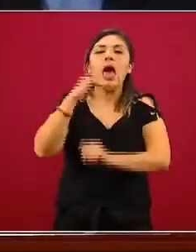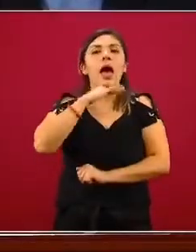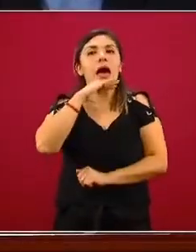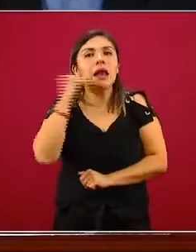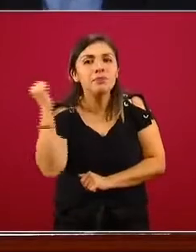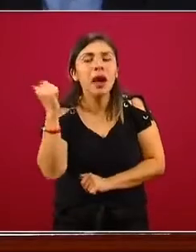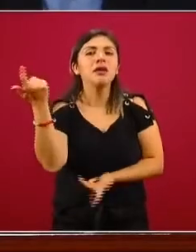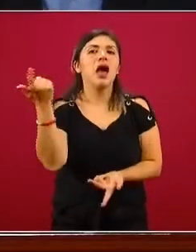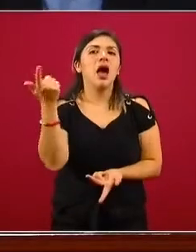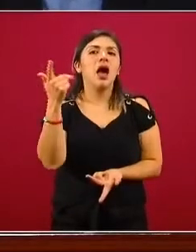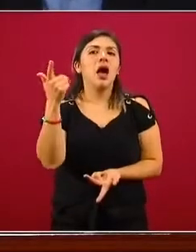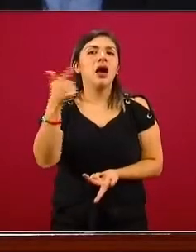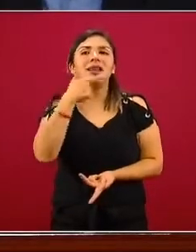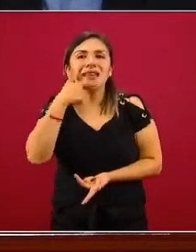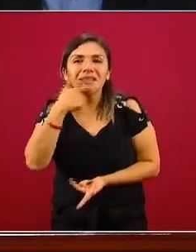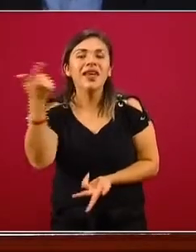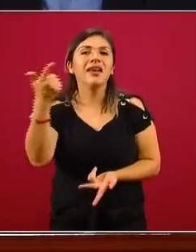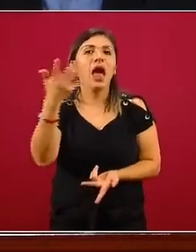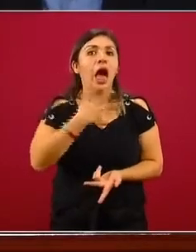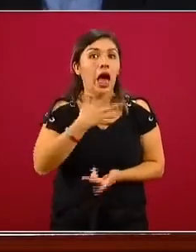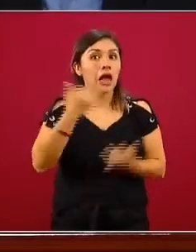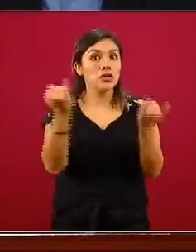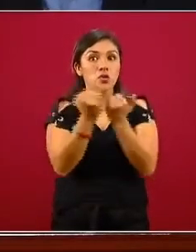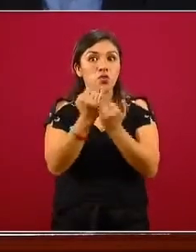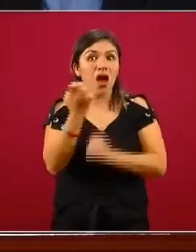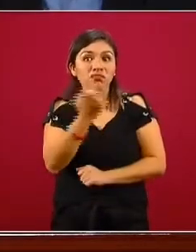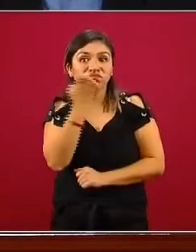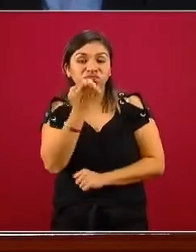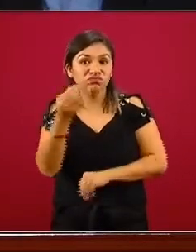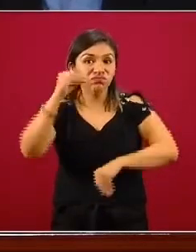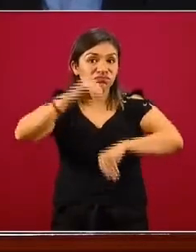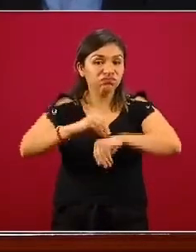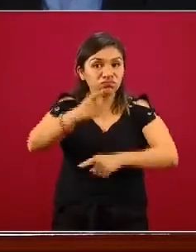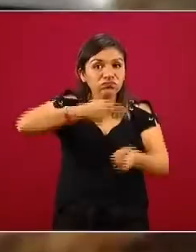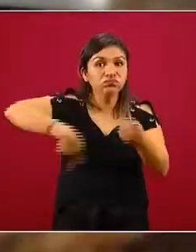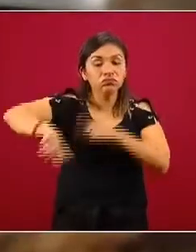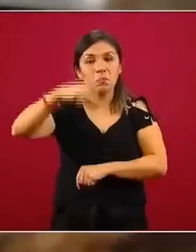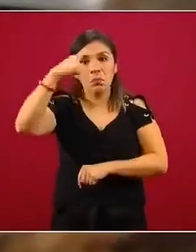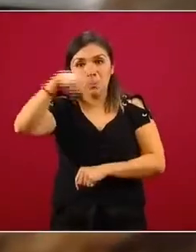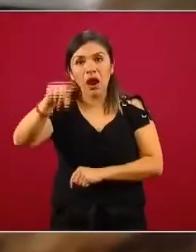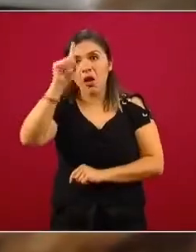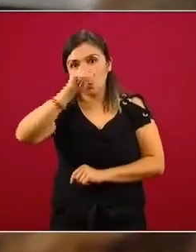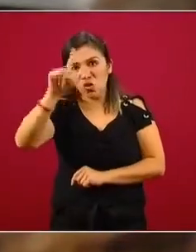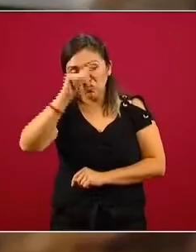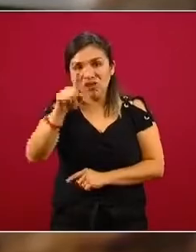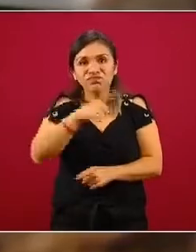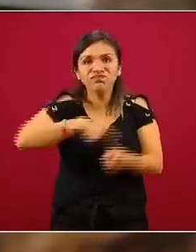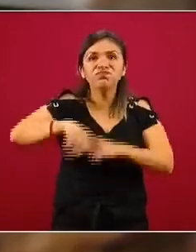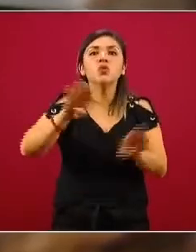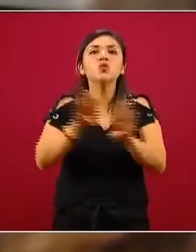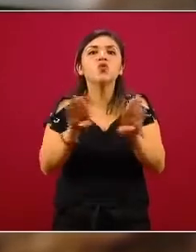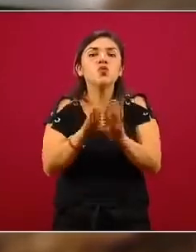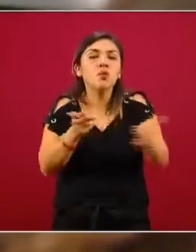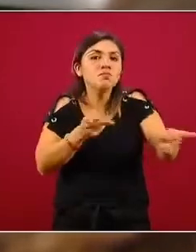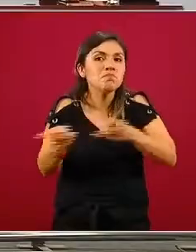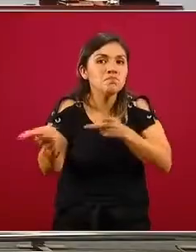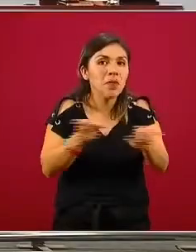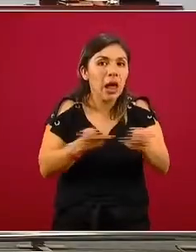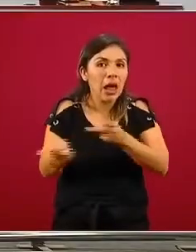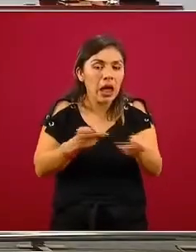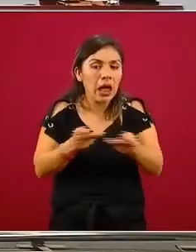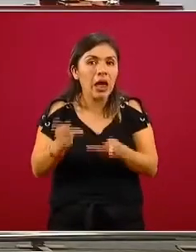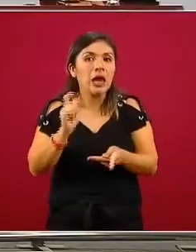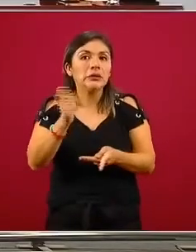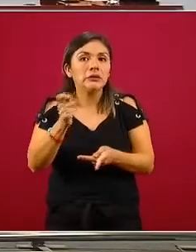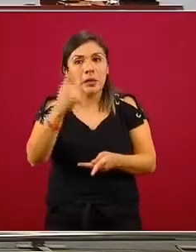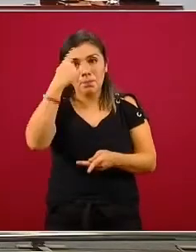Unido. Hay comunidades académicas que han ya puesto a disposición algunas recomendaciones técnicas sobre la etapa